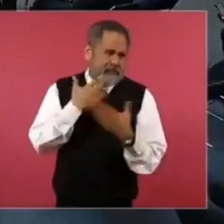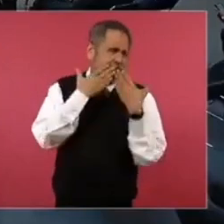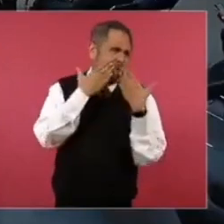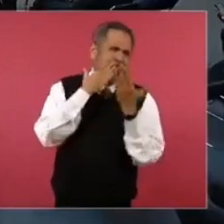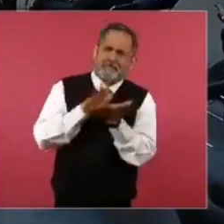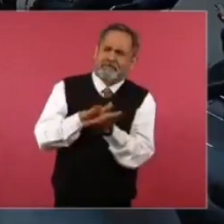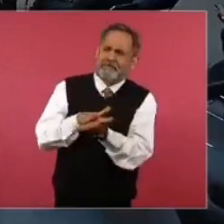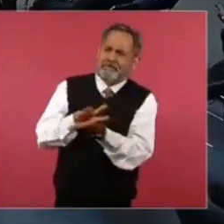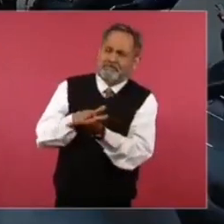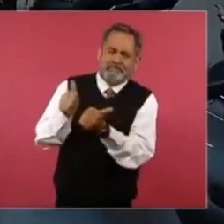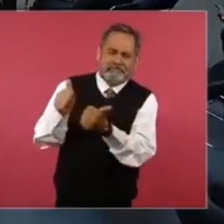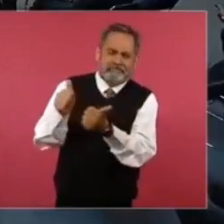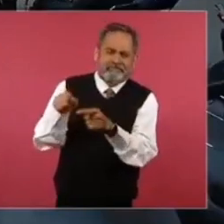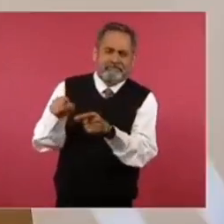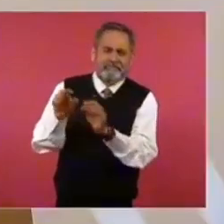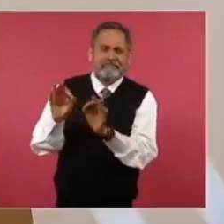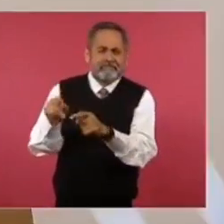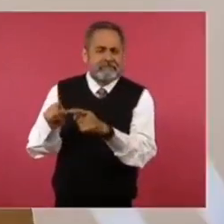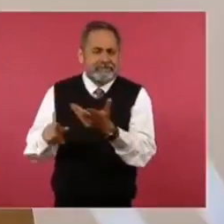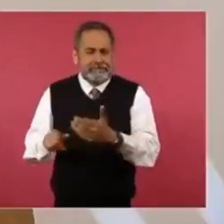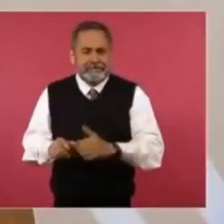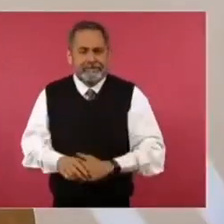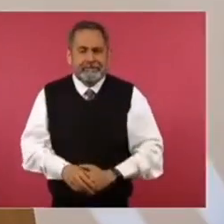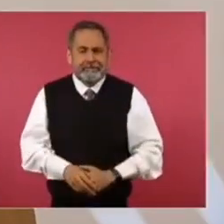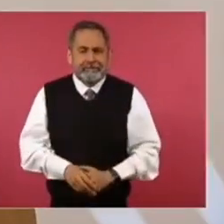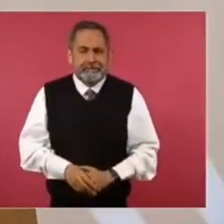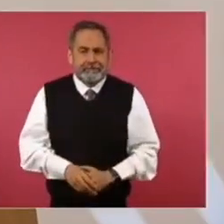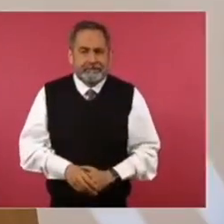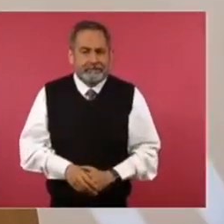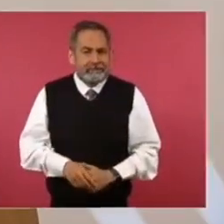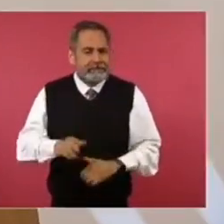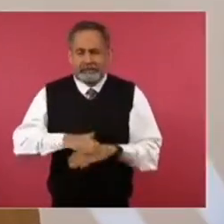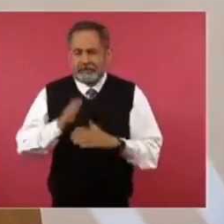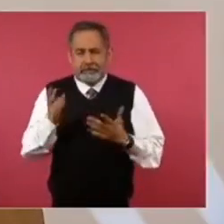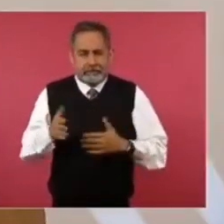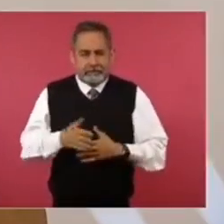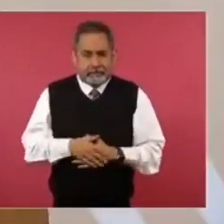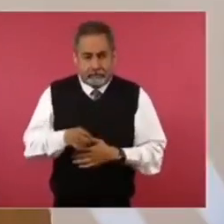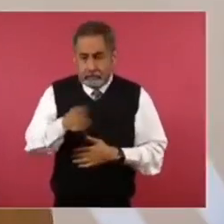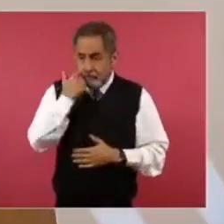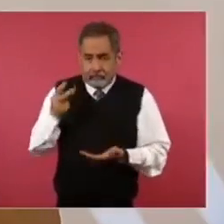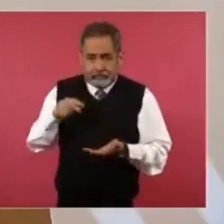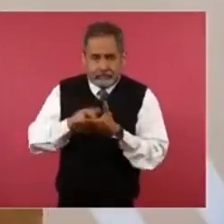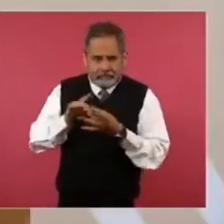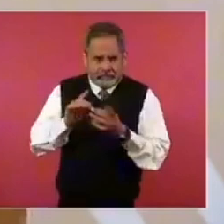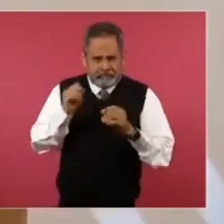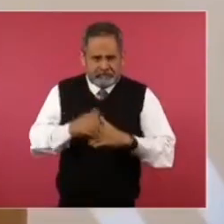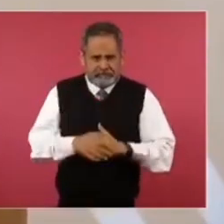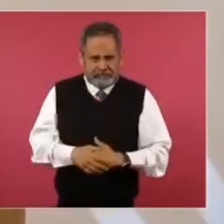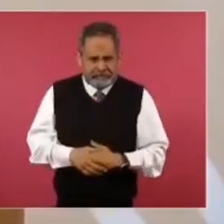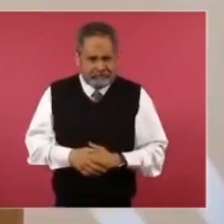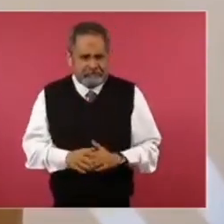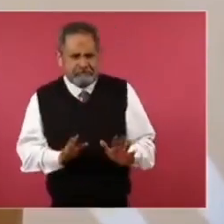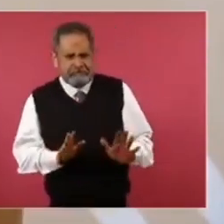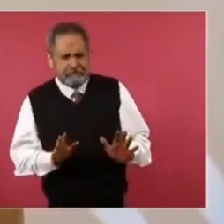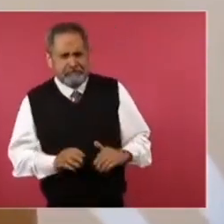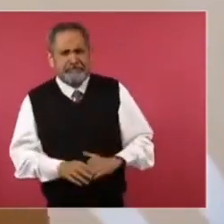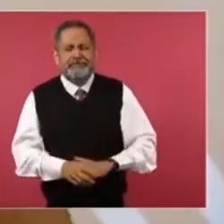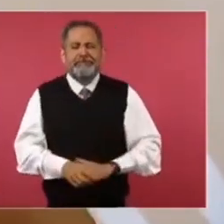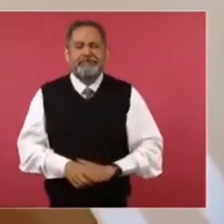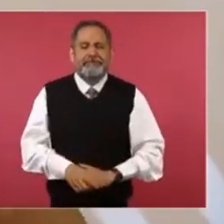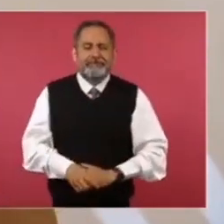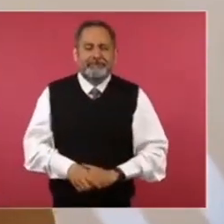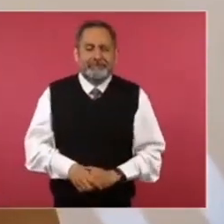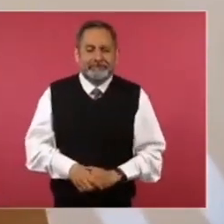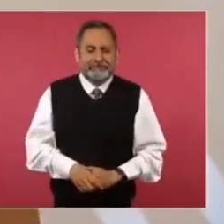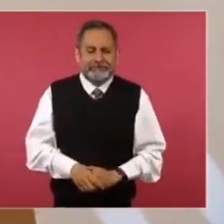secretaria de Gobernación. ¿Qué más puedo decir? ¿Quieres decir algo tú? No, señor. ¿No?